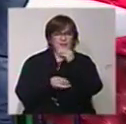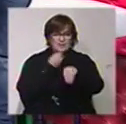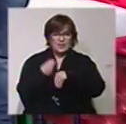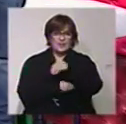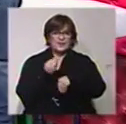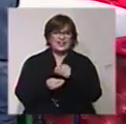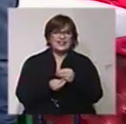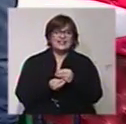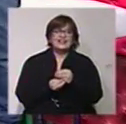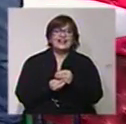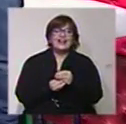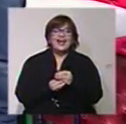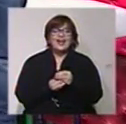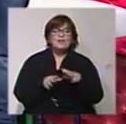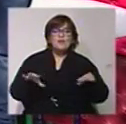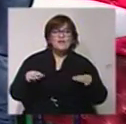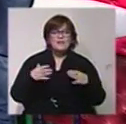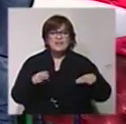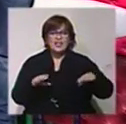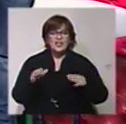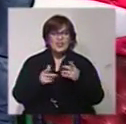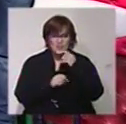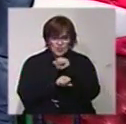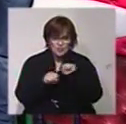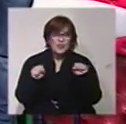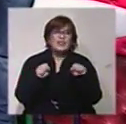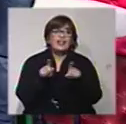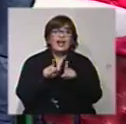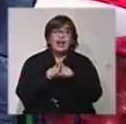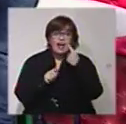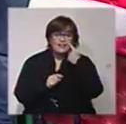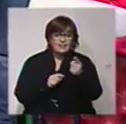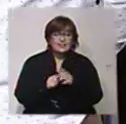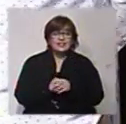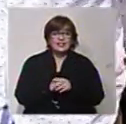hacer, ¿no? No, es tremendo. Aparte no viene vestido. A ver, Majo.